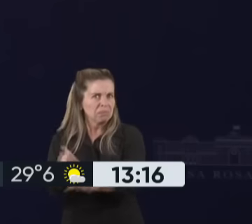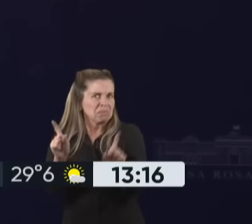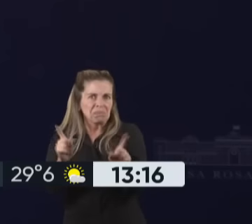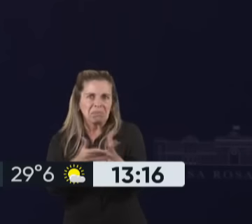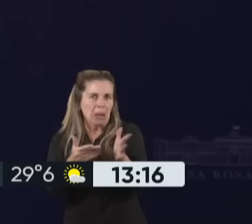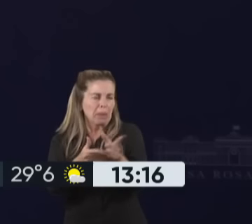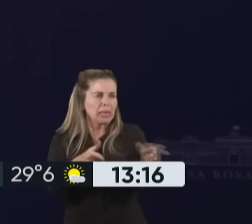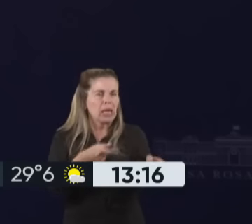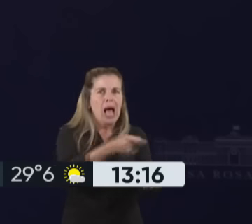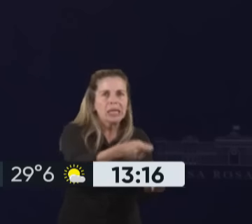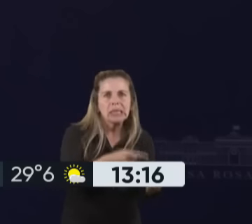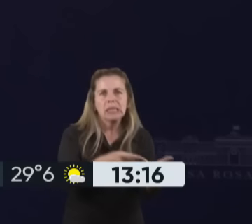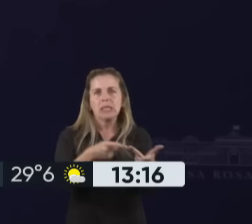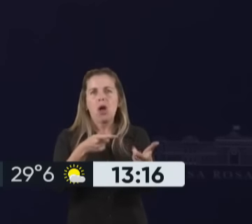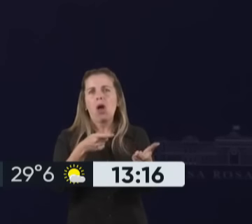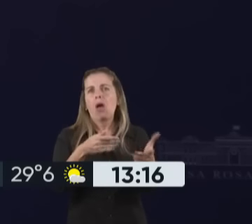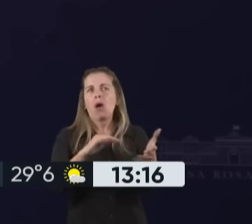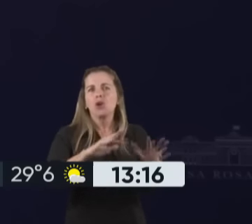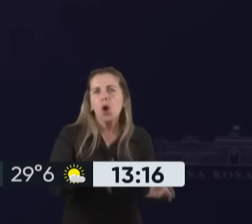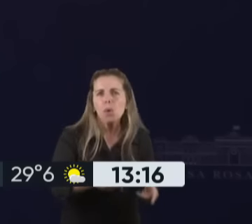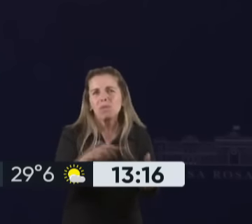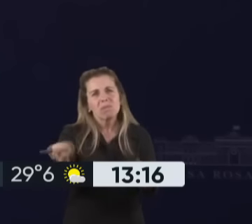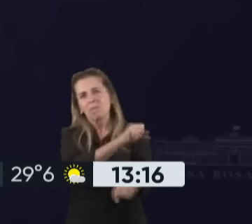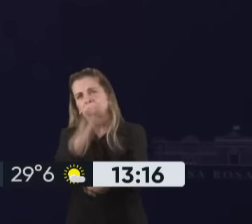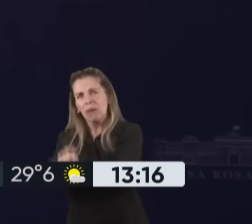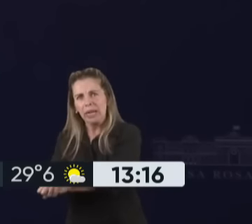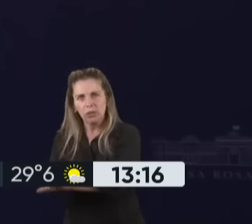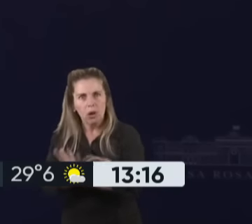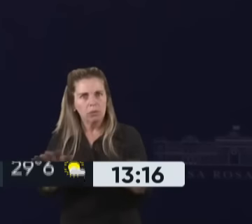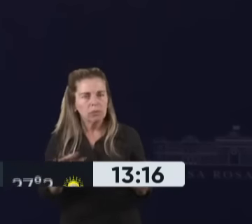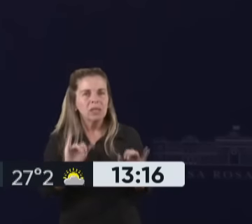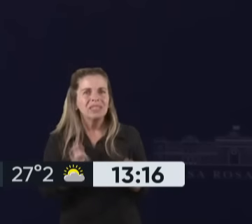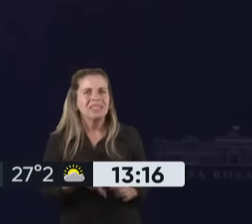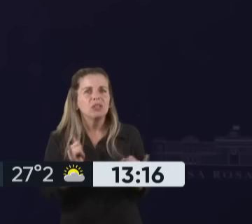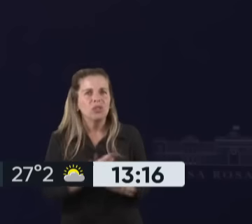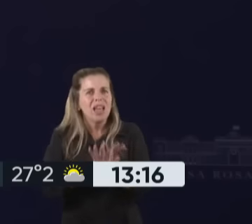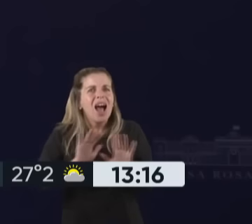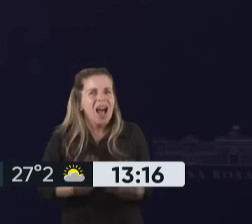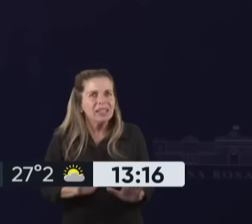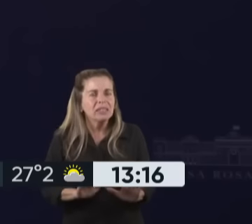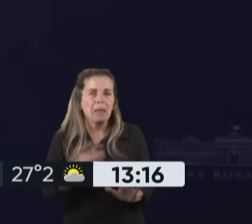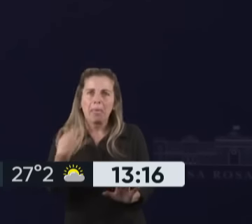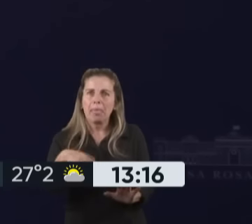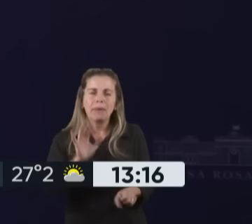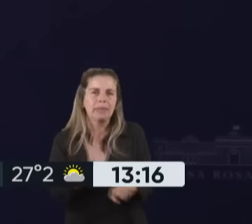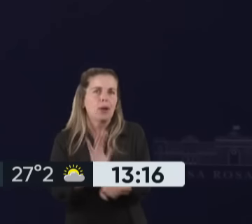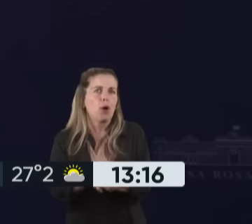al daño perpetrado contra la sociedad. Puro sentido común que debería ser una